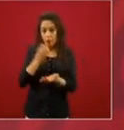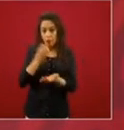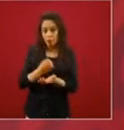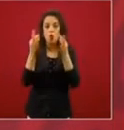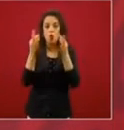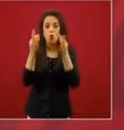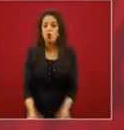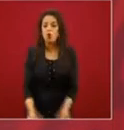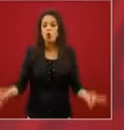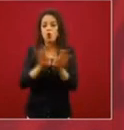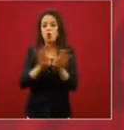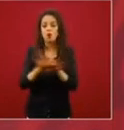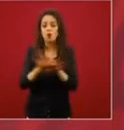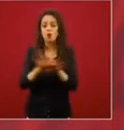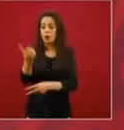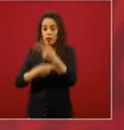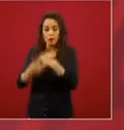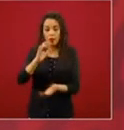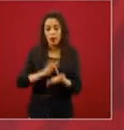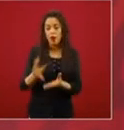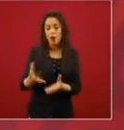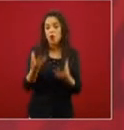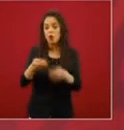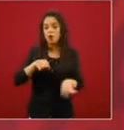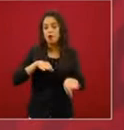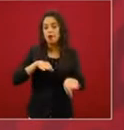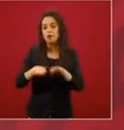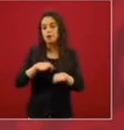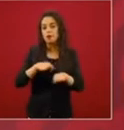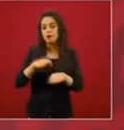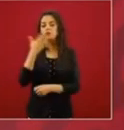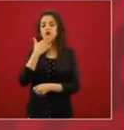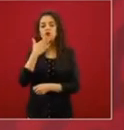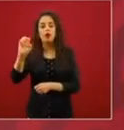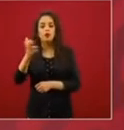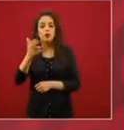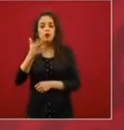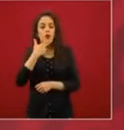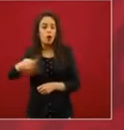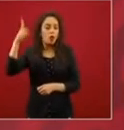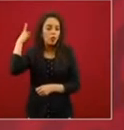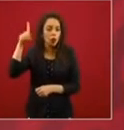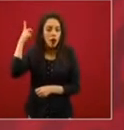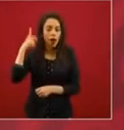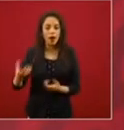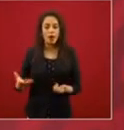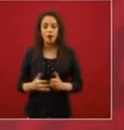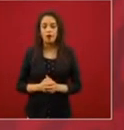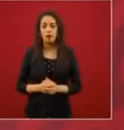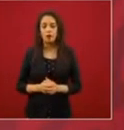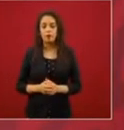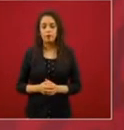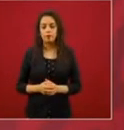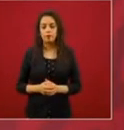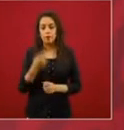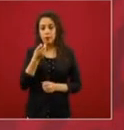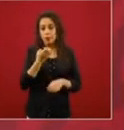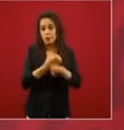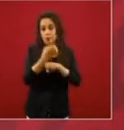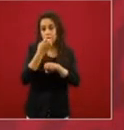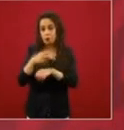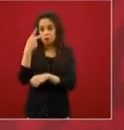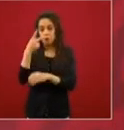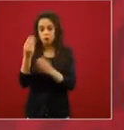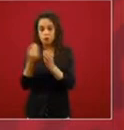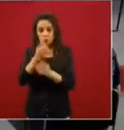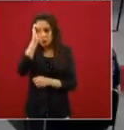genera muchos empleos, en el caso de Sonora, de Chihuahua, de Durango, los estados mineros.